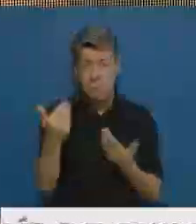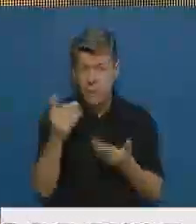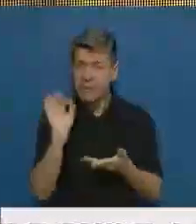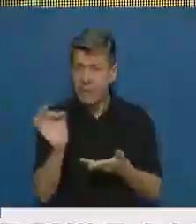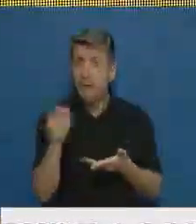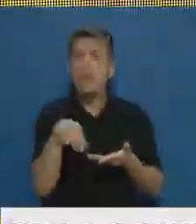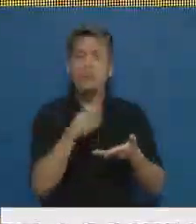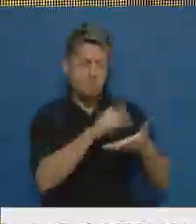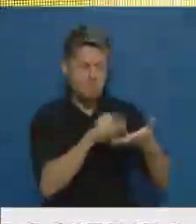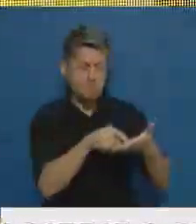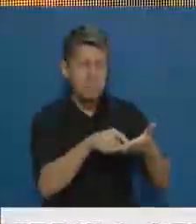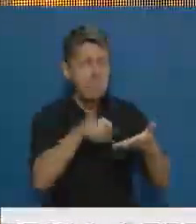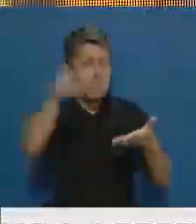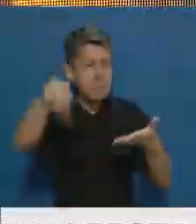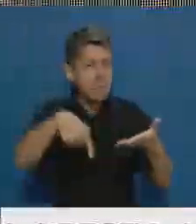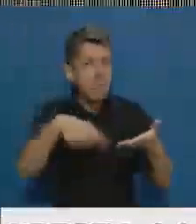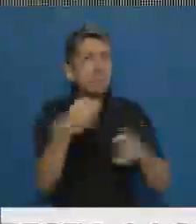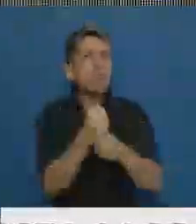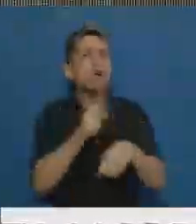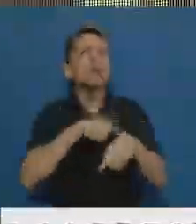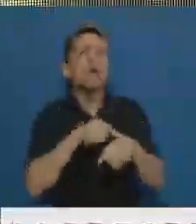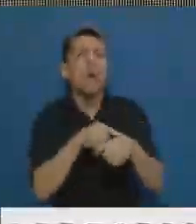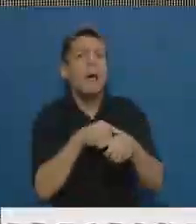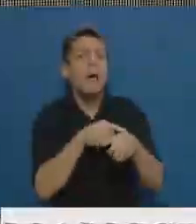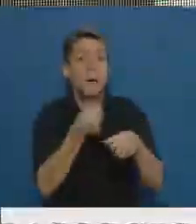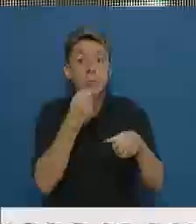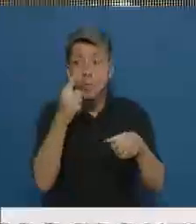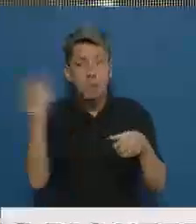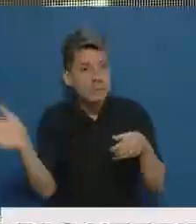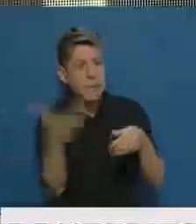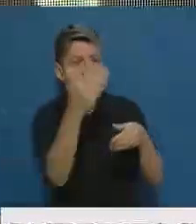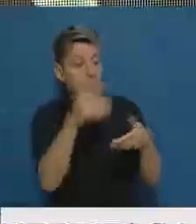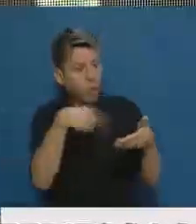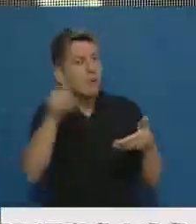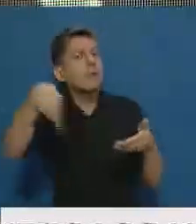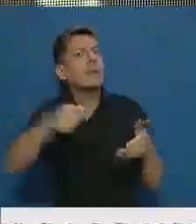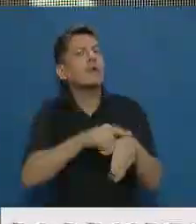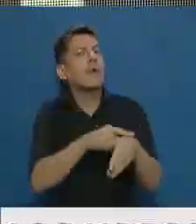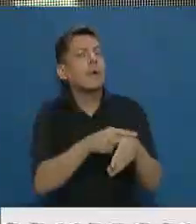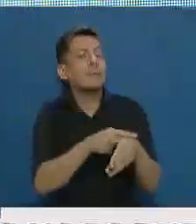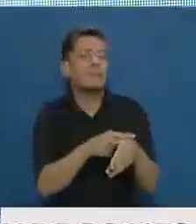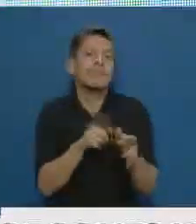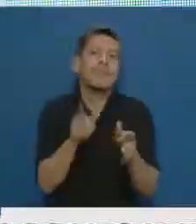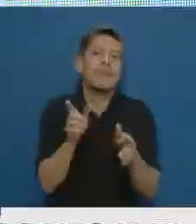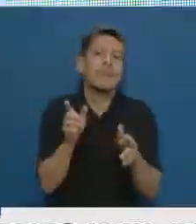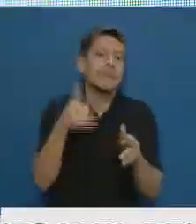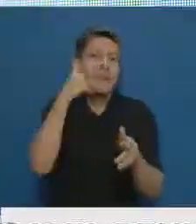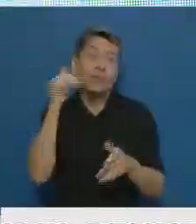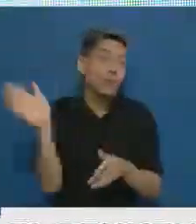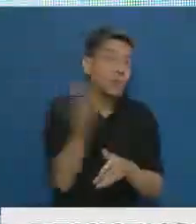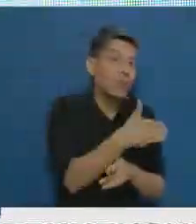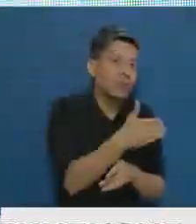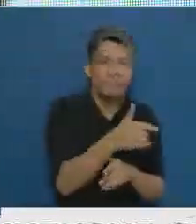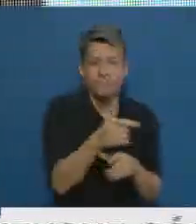el viaje y saber que si dejamos pasar uno, saber en la aplicación y en el teléfono, sabemos que no todos tienen teléfono. Bueno, pedimos solidaridad también,